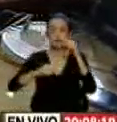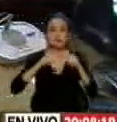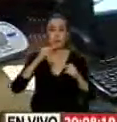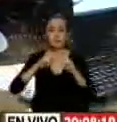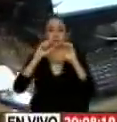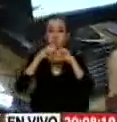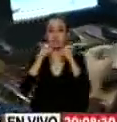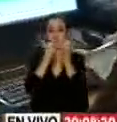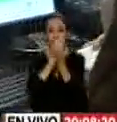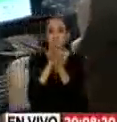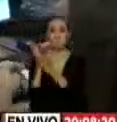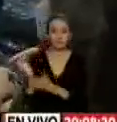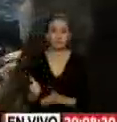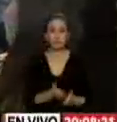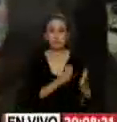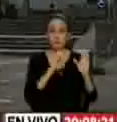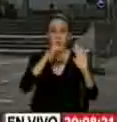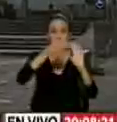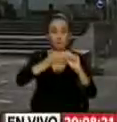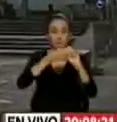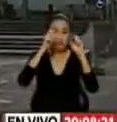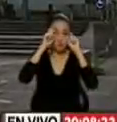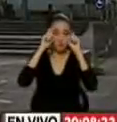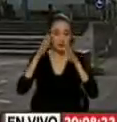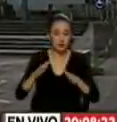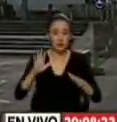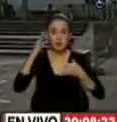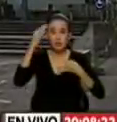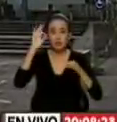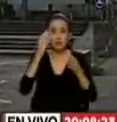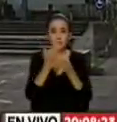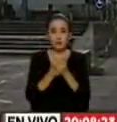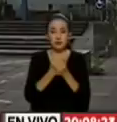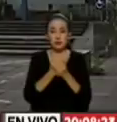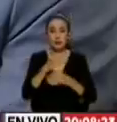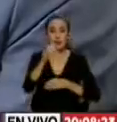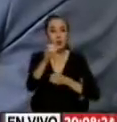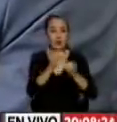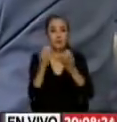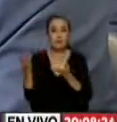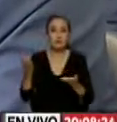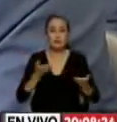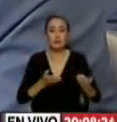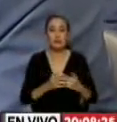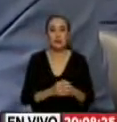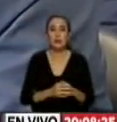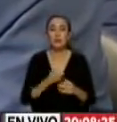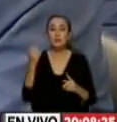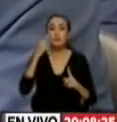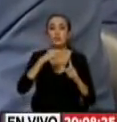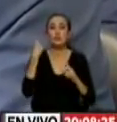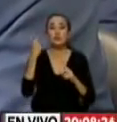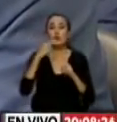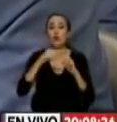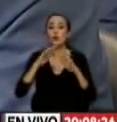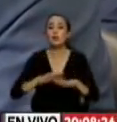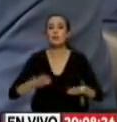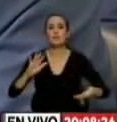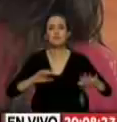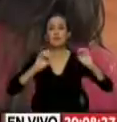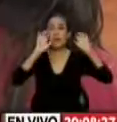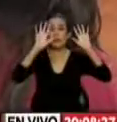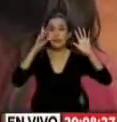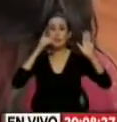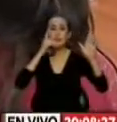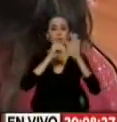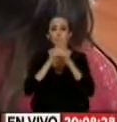asambleísta Fabricio Villamar acuda a la Fiscalía con la documentación entregada en su despacho durante estos días. Solo hasta su oficina habrían llegado 10 casos